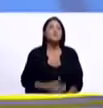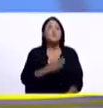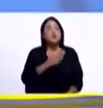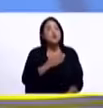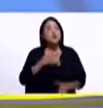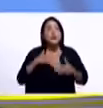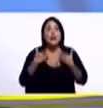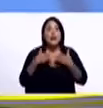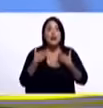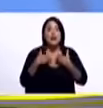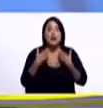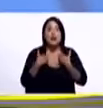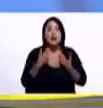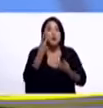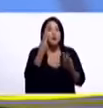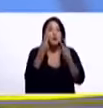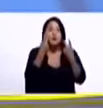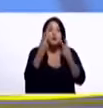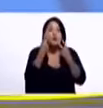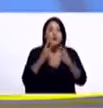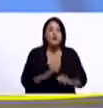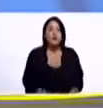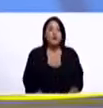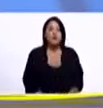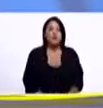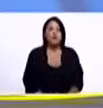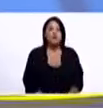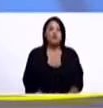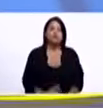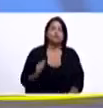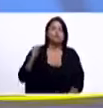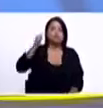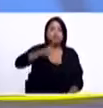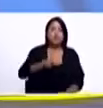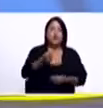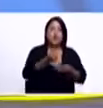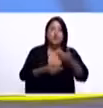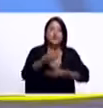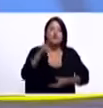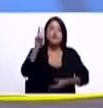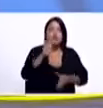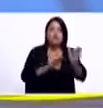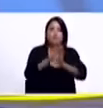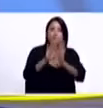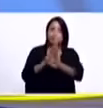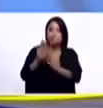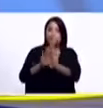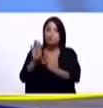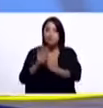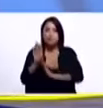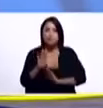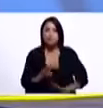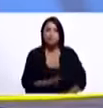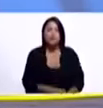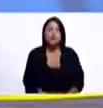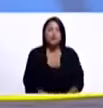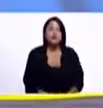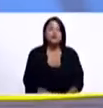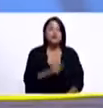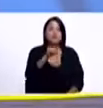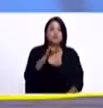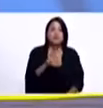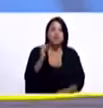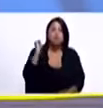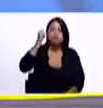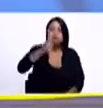veo que tenemos 8 trimestres creciendo en la economía, pero me alegro más cuando veo que los 8 trimestres de crecimiento de